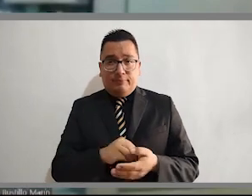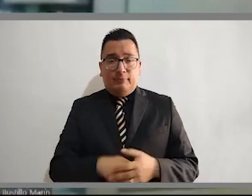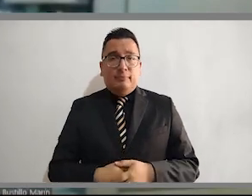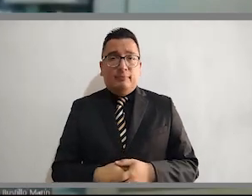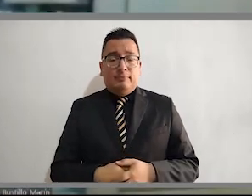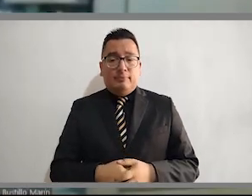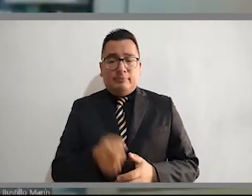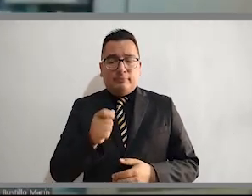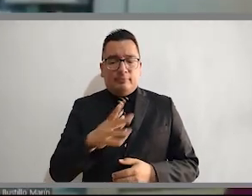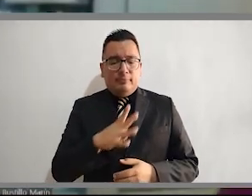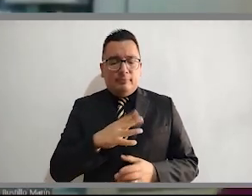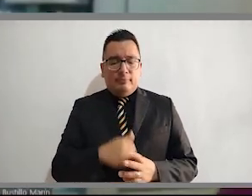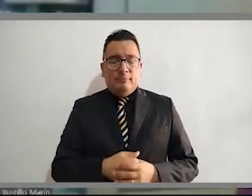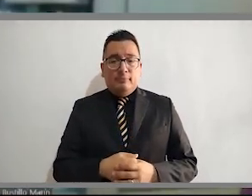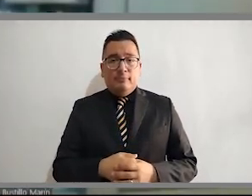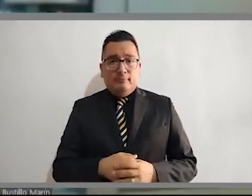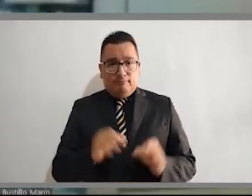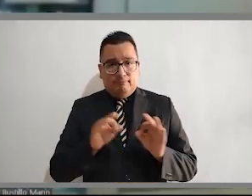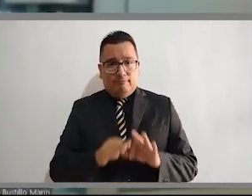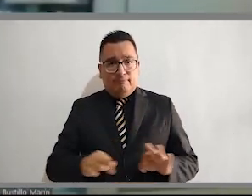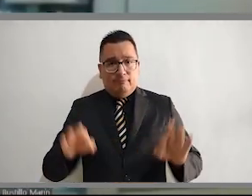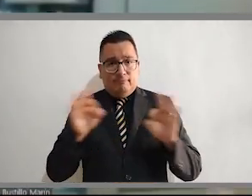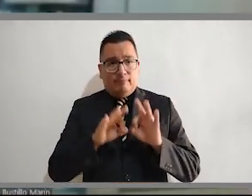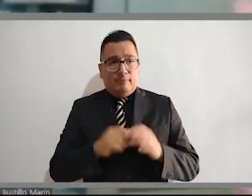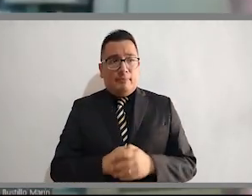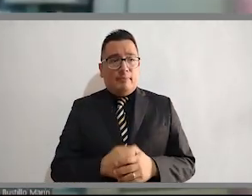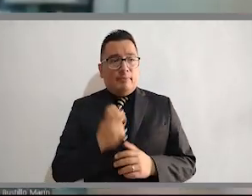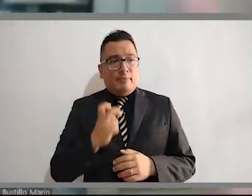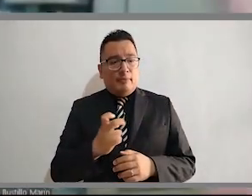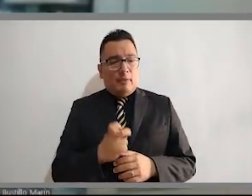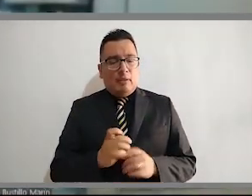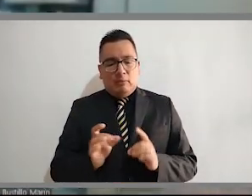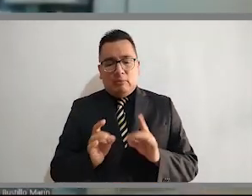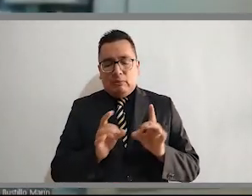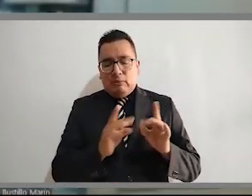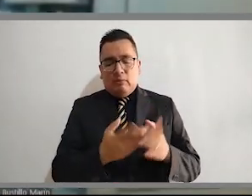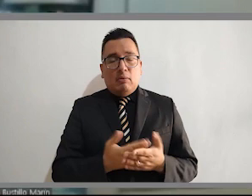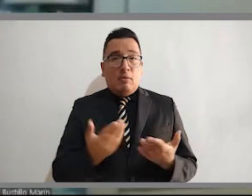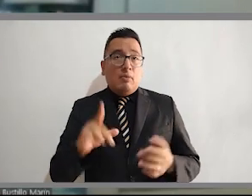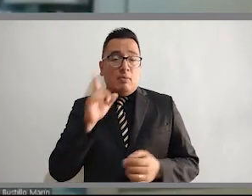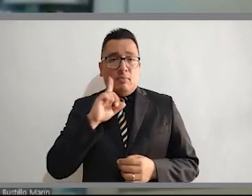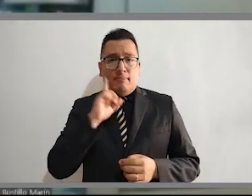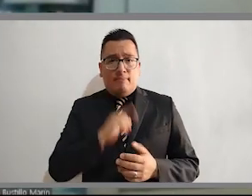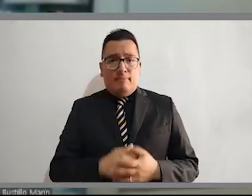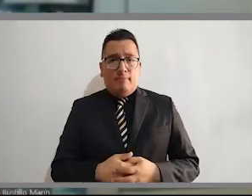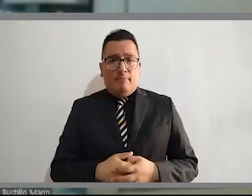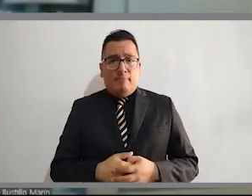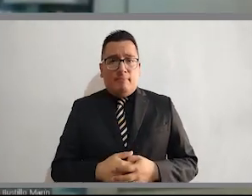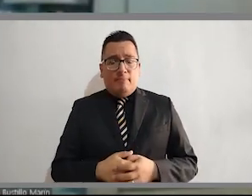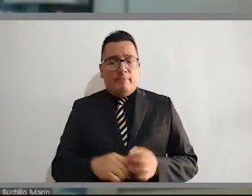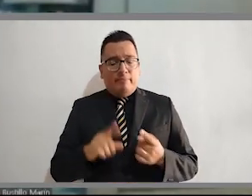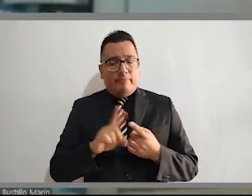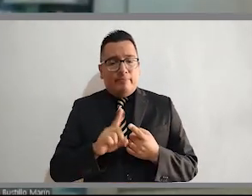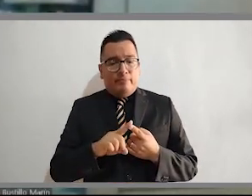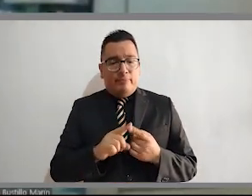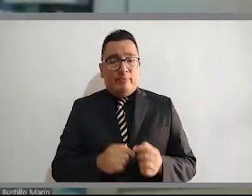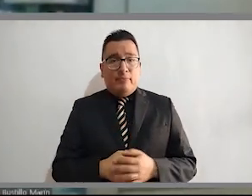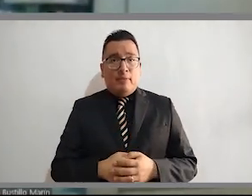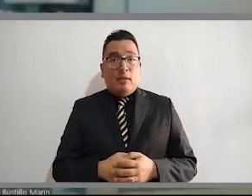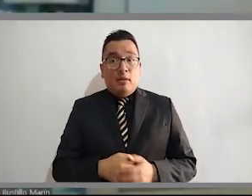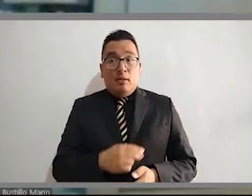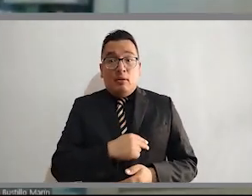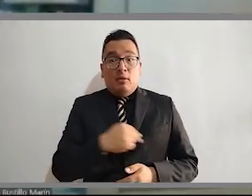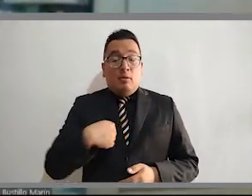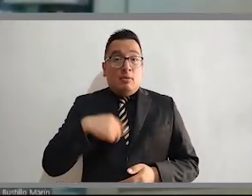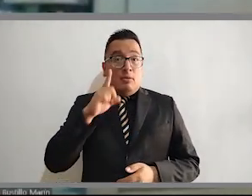ver con un elemento muy importante y cuestiones que nos suceden a las mujeres. Uno, atrevernos